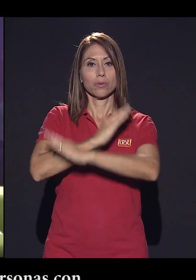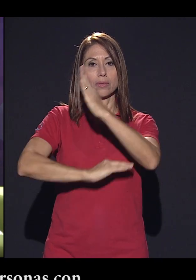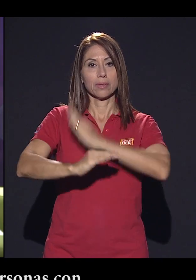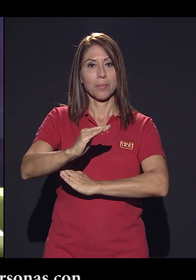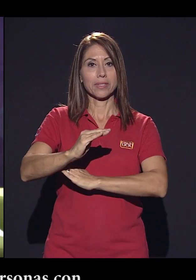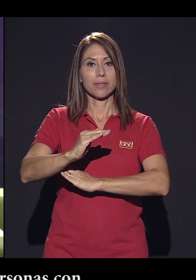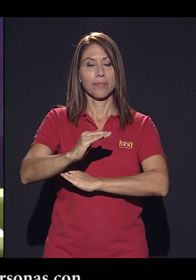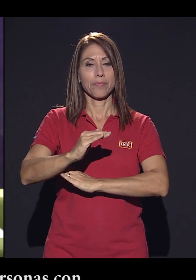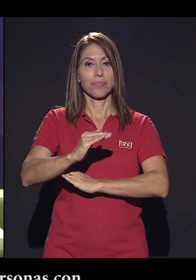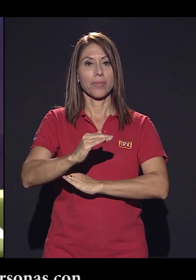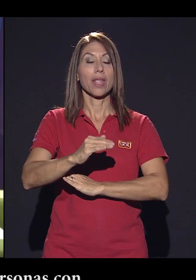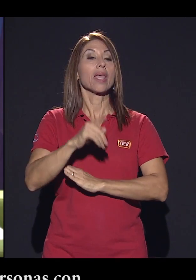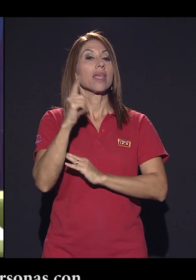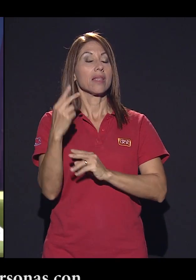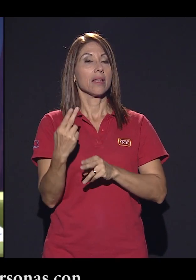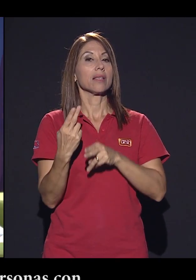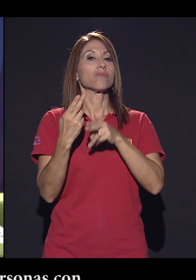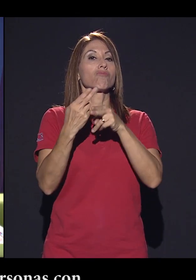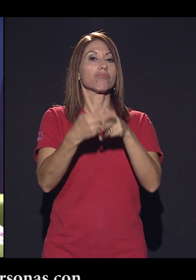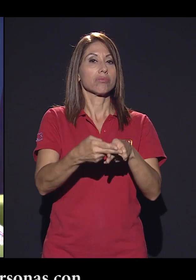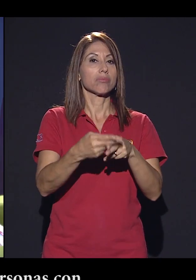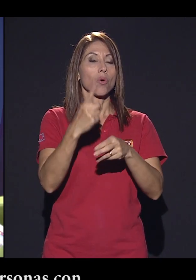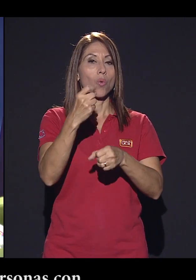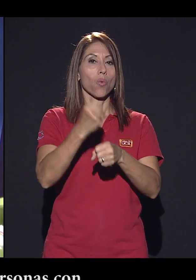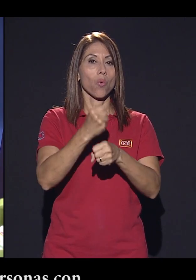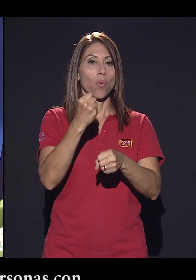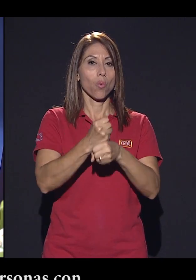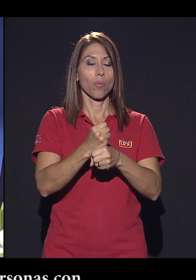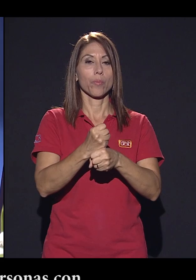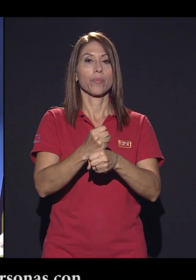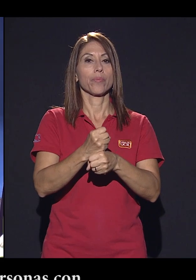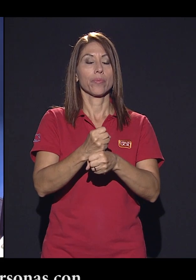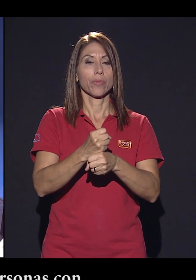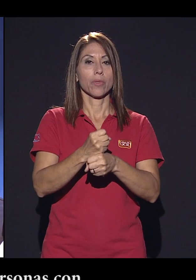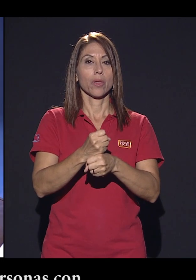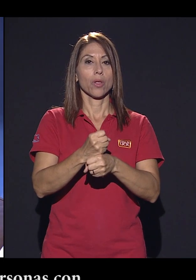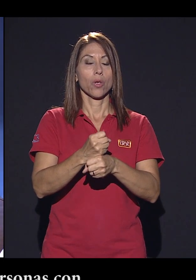con discapacidad y les asigna una función